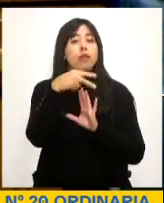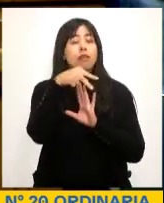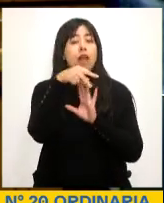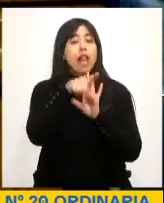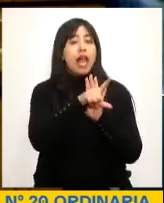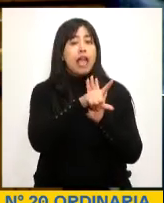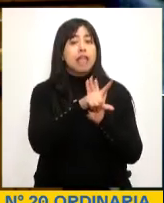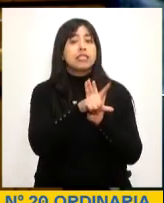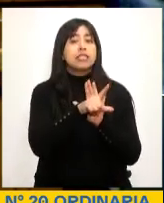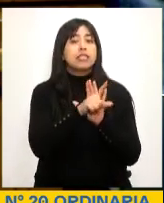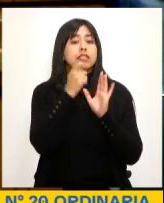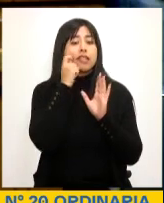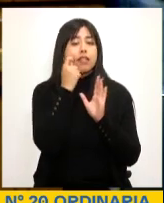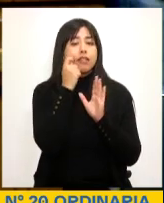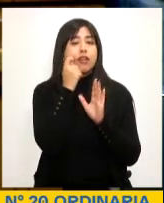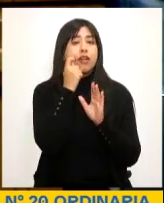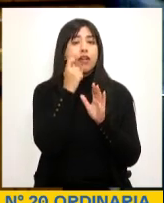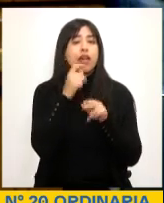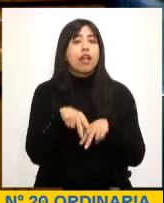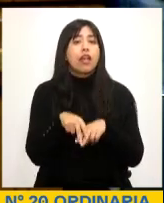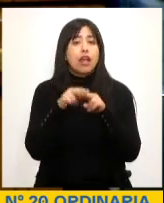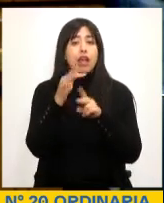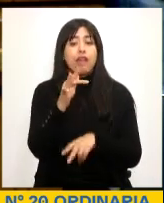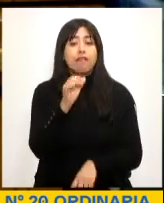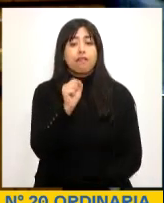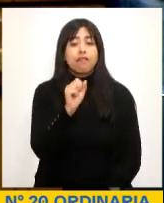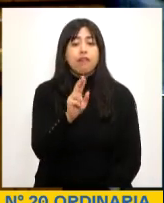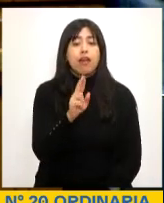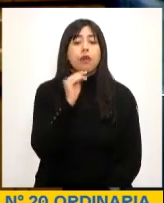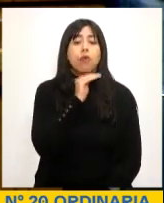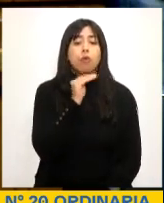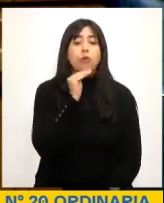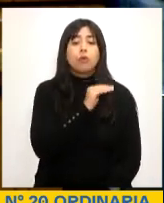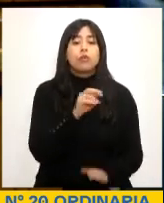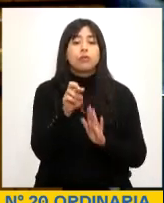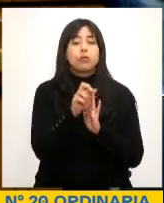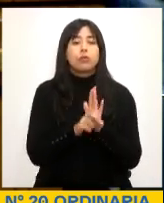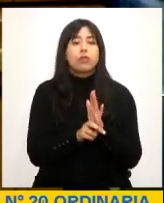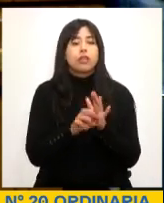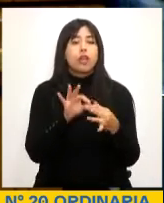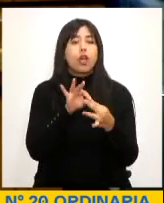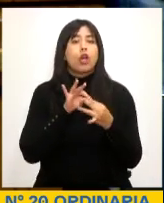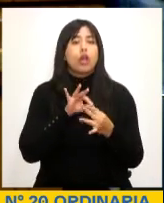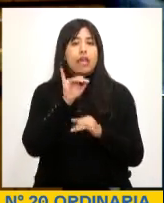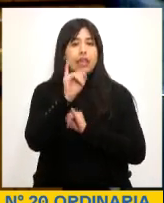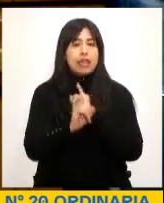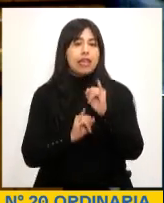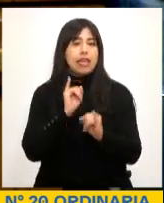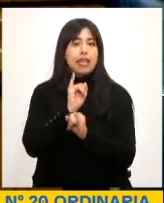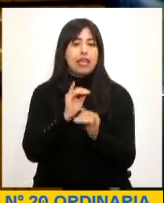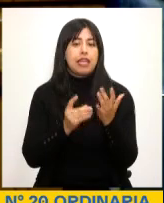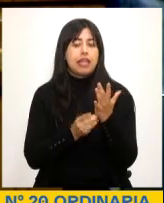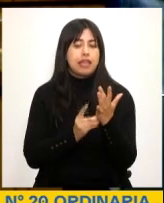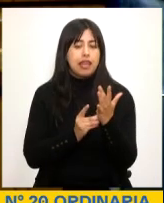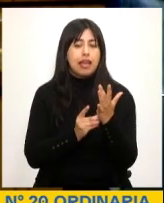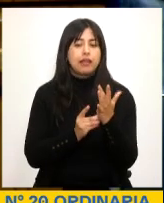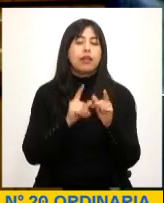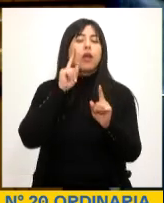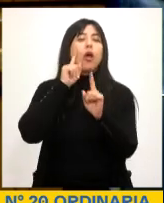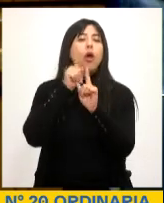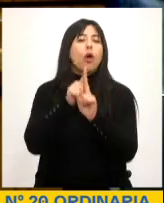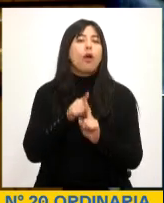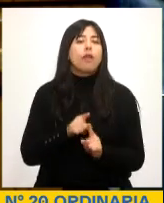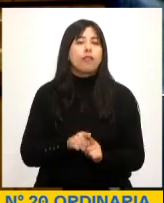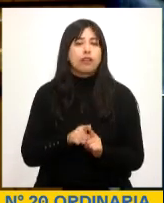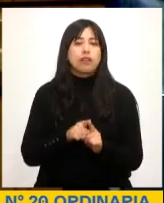posibilidad de que parte de estos recursos del Far puedan utilizarse en proyectos de conectividad digital con la incorporación de este objetivo de dentro